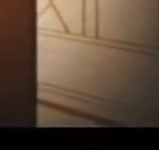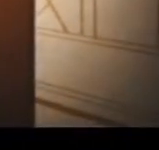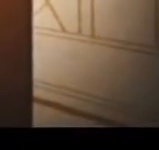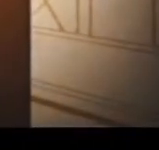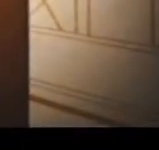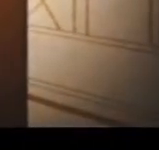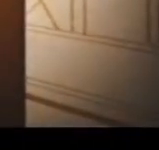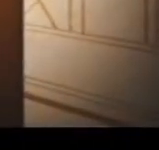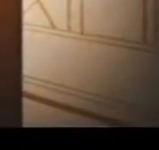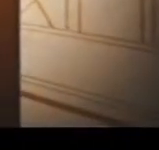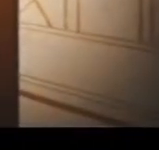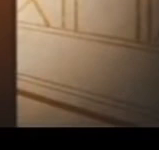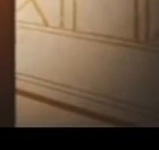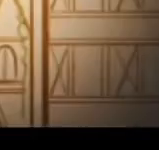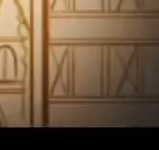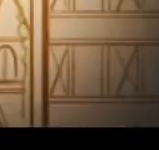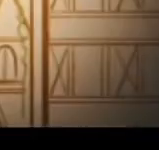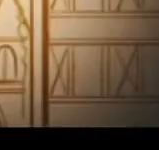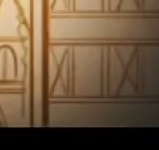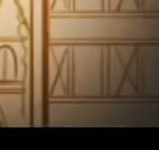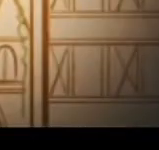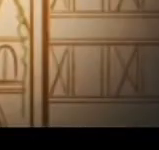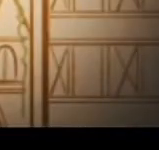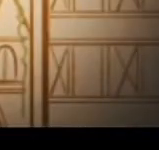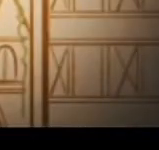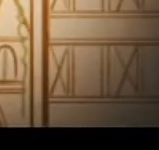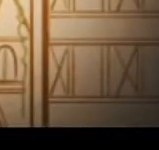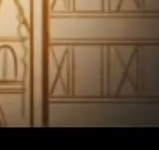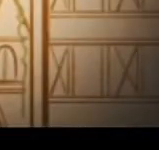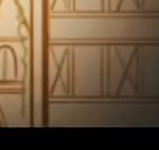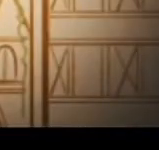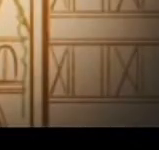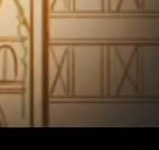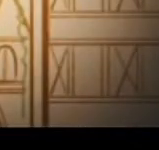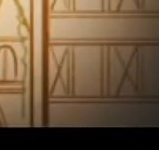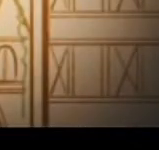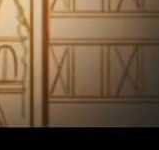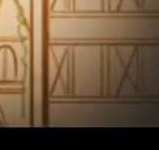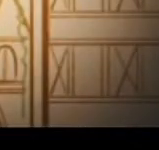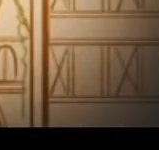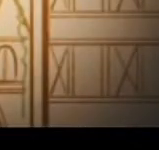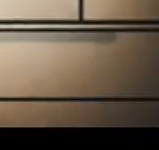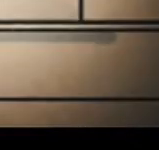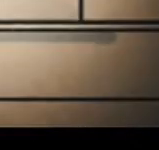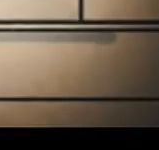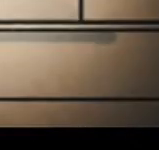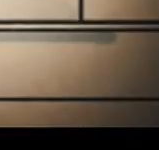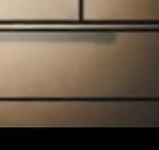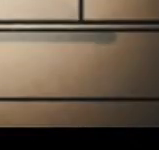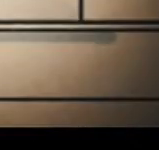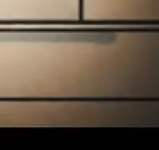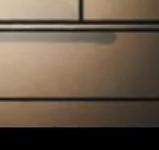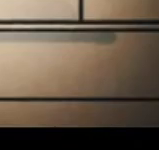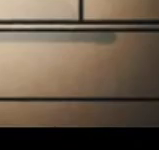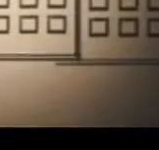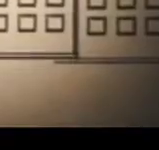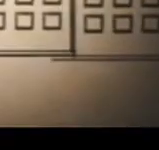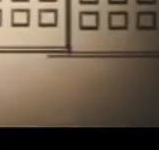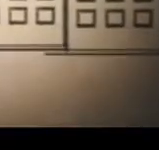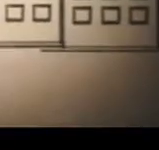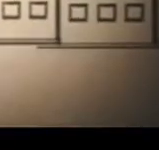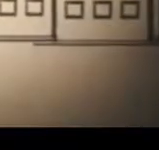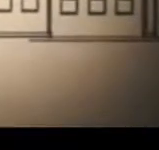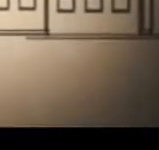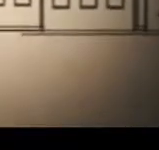El carnaval irrumpe en las tramas de hierro y poder que forman nuestro mundo, mientras Remedios la